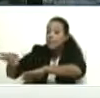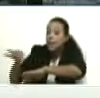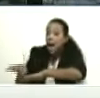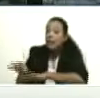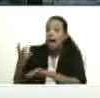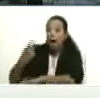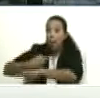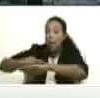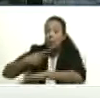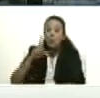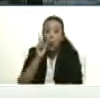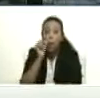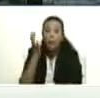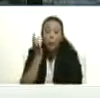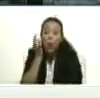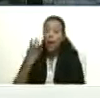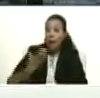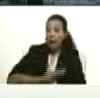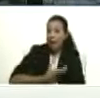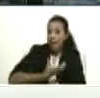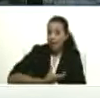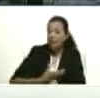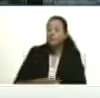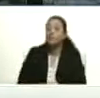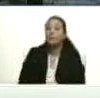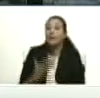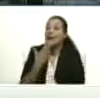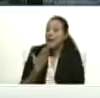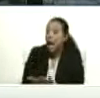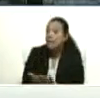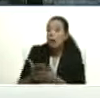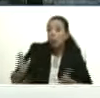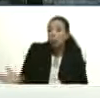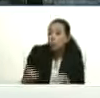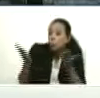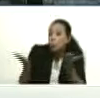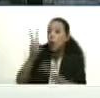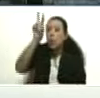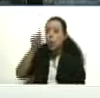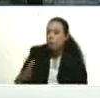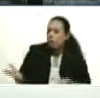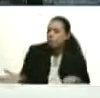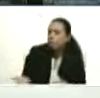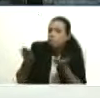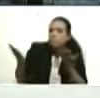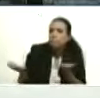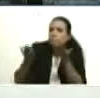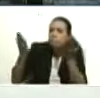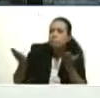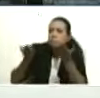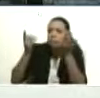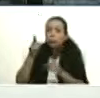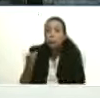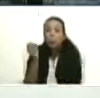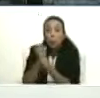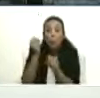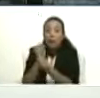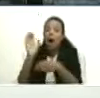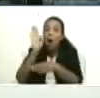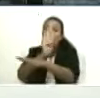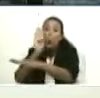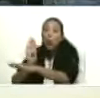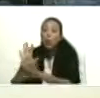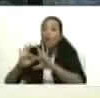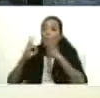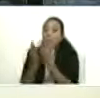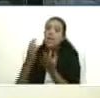la gobernación, al alcalde. Gracias por el empuje diario para poder proteger a